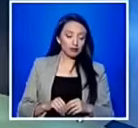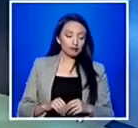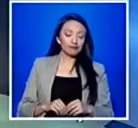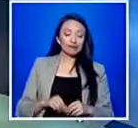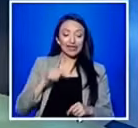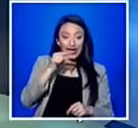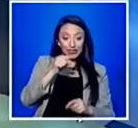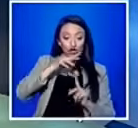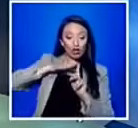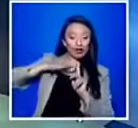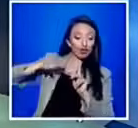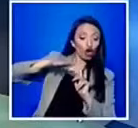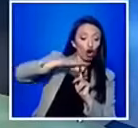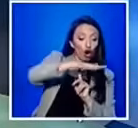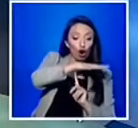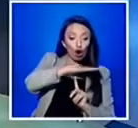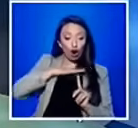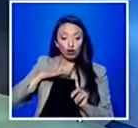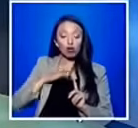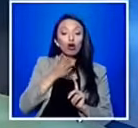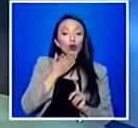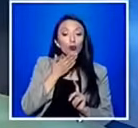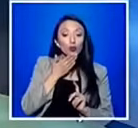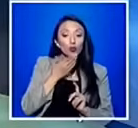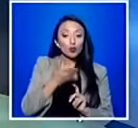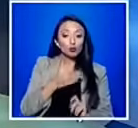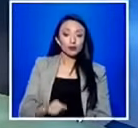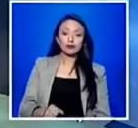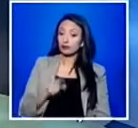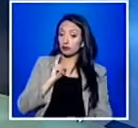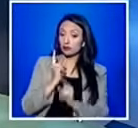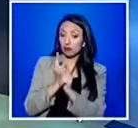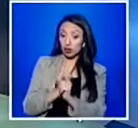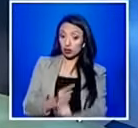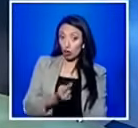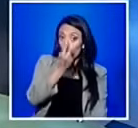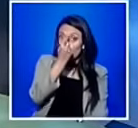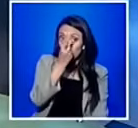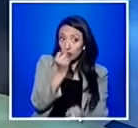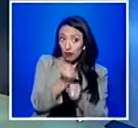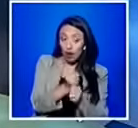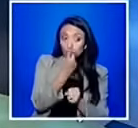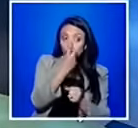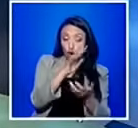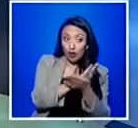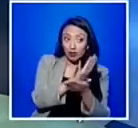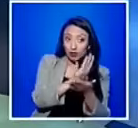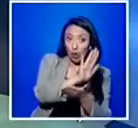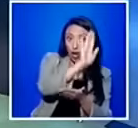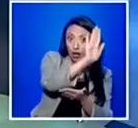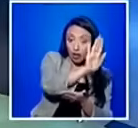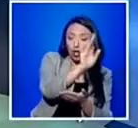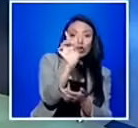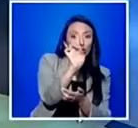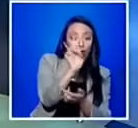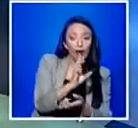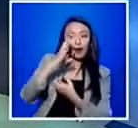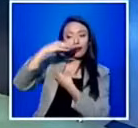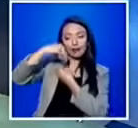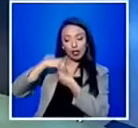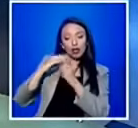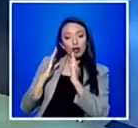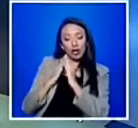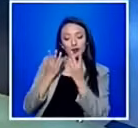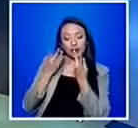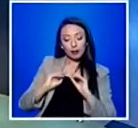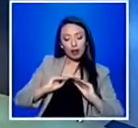familiares, el entorno en el que nosotros nos desenvolvemos de niños. Por eso no es solo un trabajo de las instituciones educativas, sino también es un trabajo